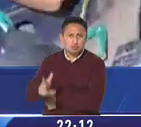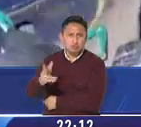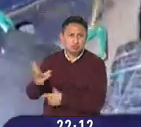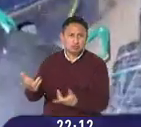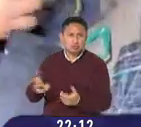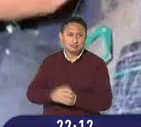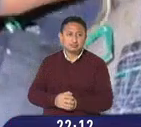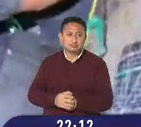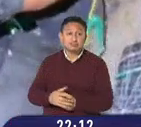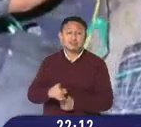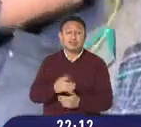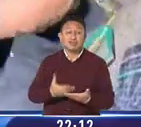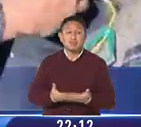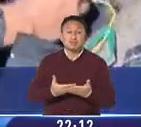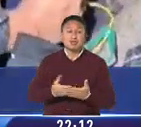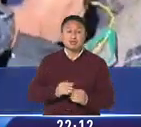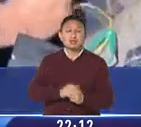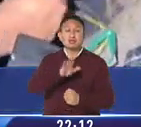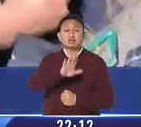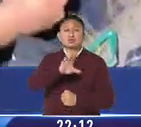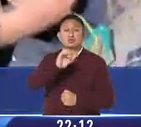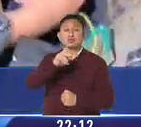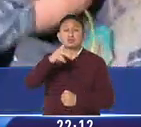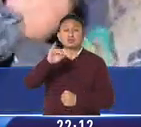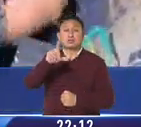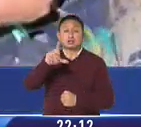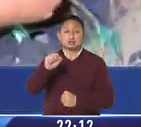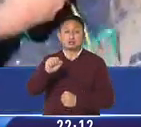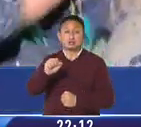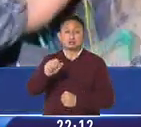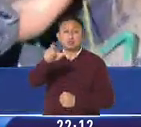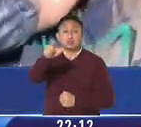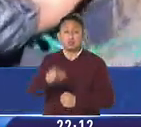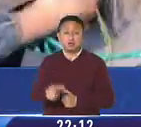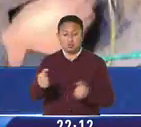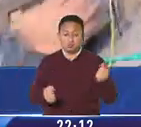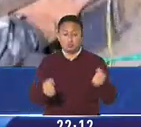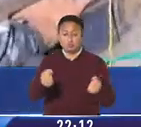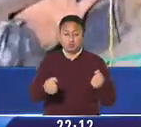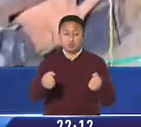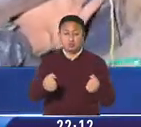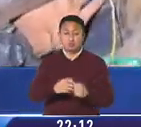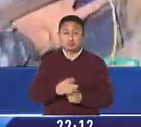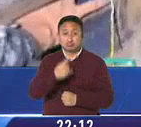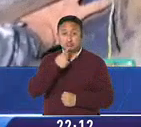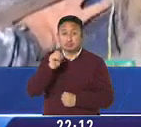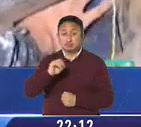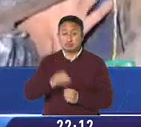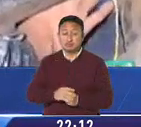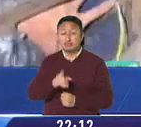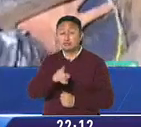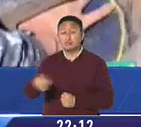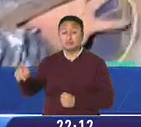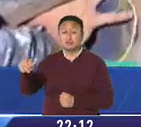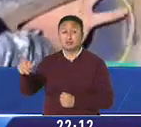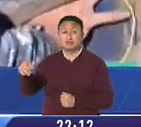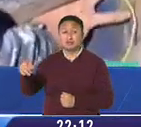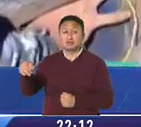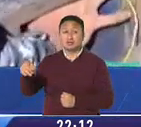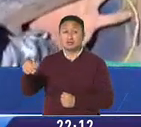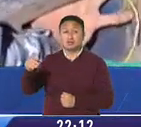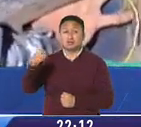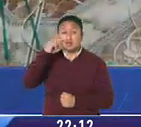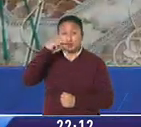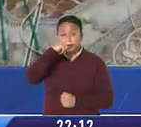marchas. El peso de la droga alcanzó los 50 kilos. El conductor y único ocupante reveló que el alcaloide lo entregaron en un punto de la provincia fronteriza